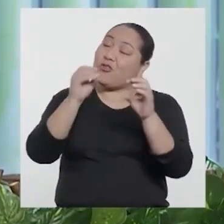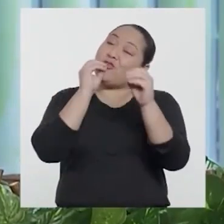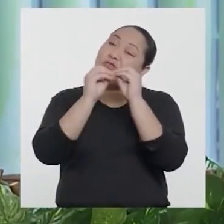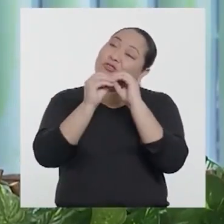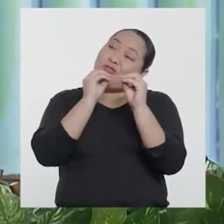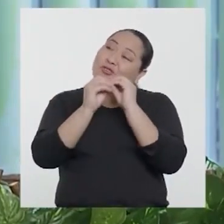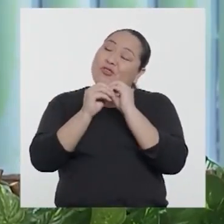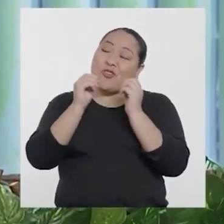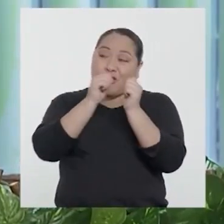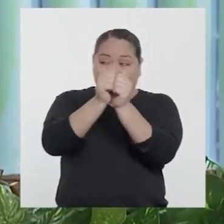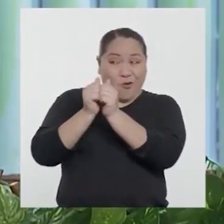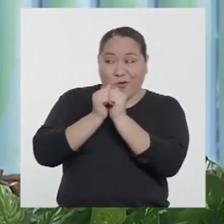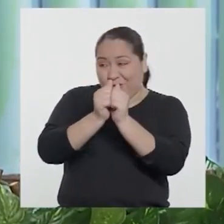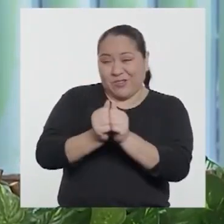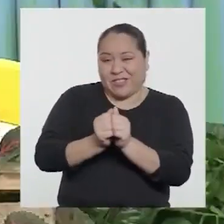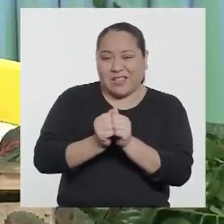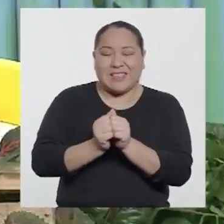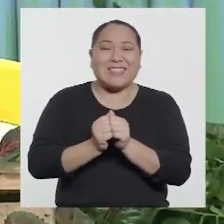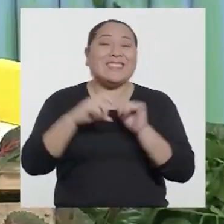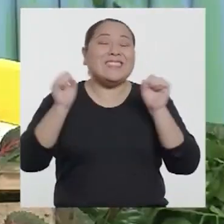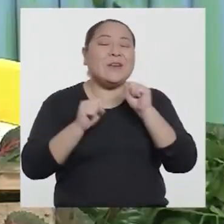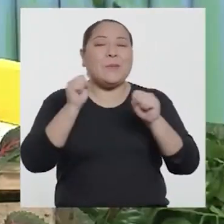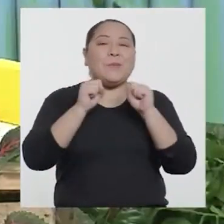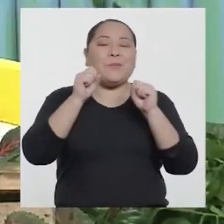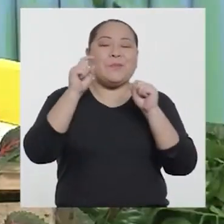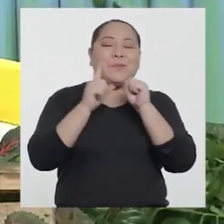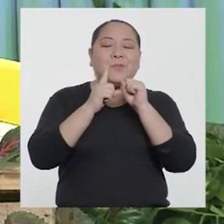Lo resolveremos todos juntos.